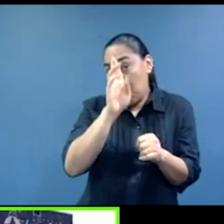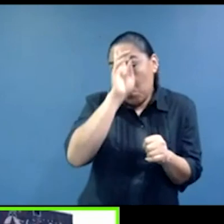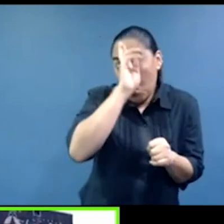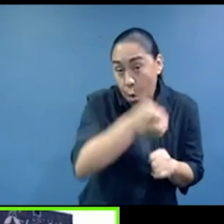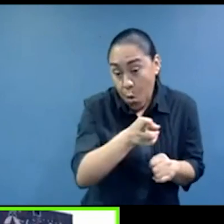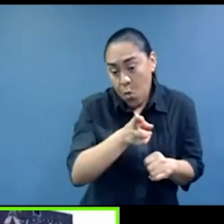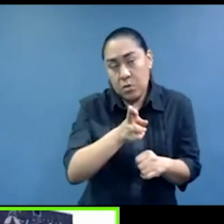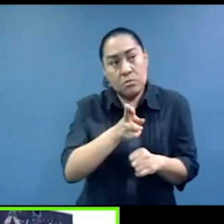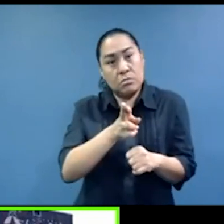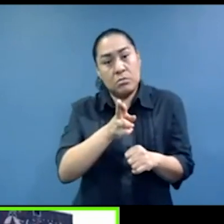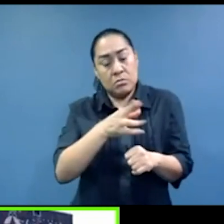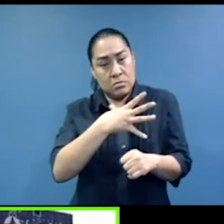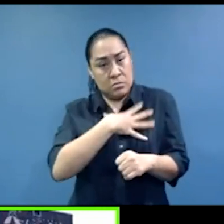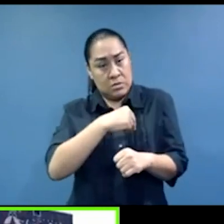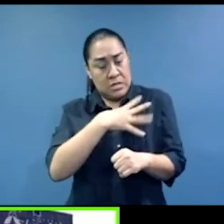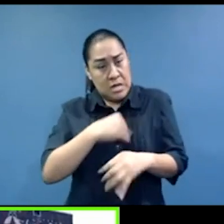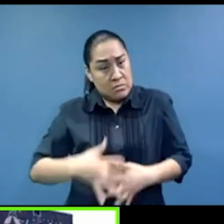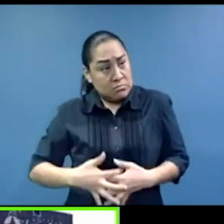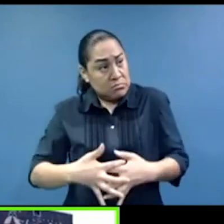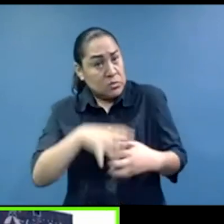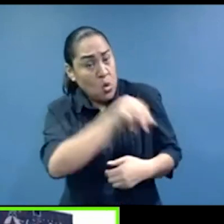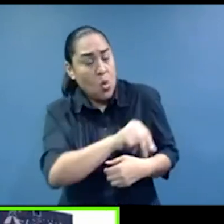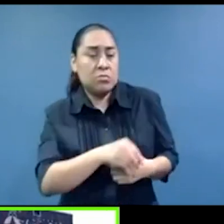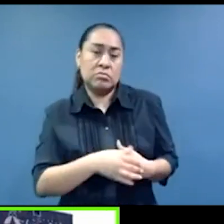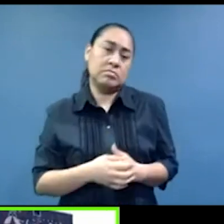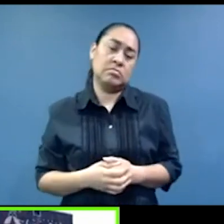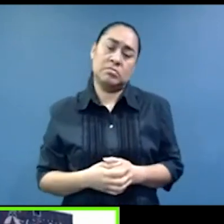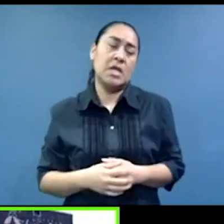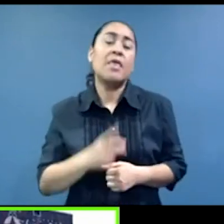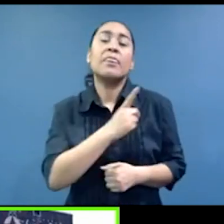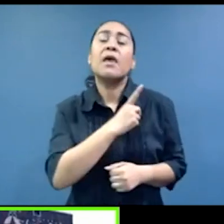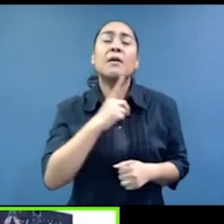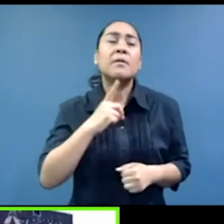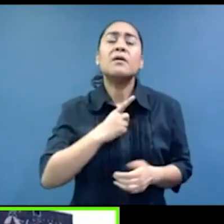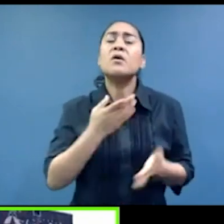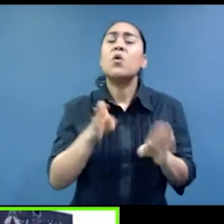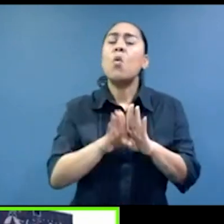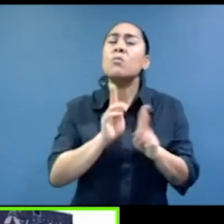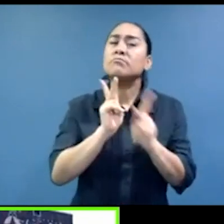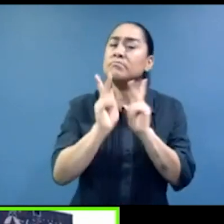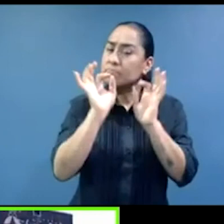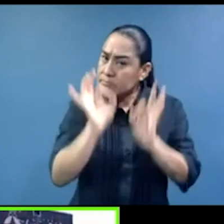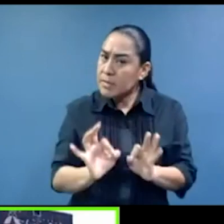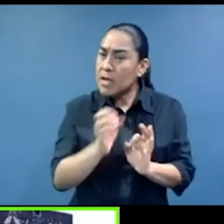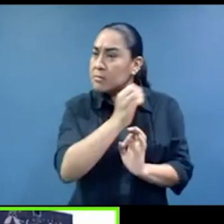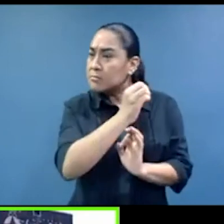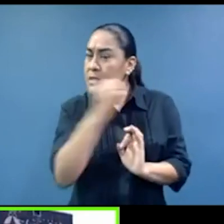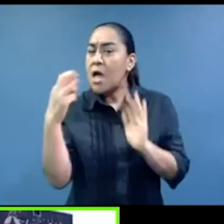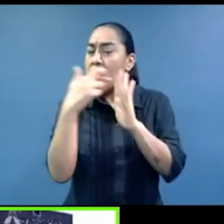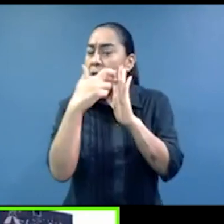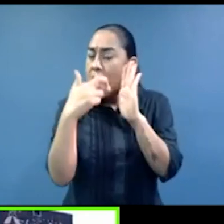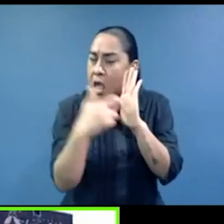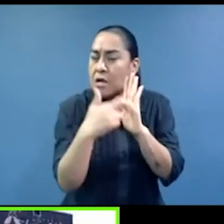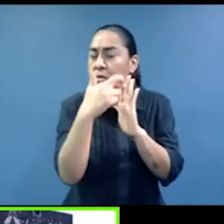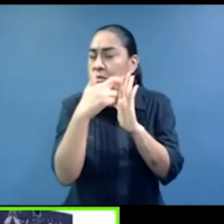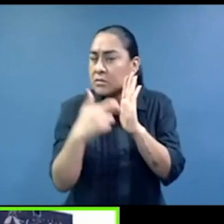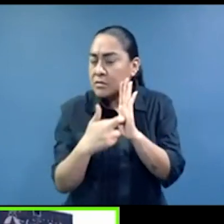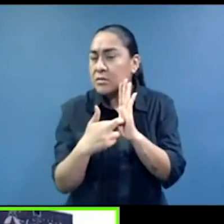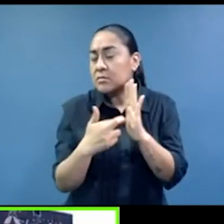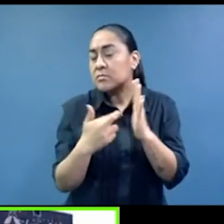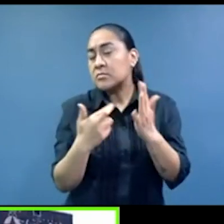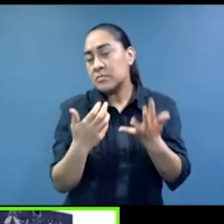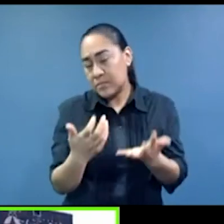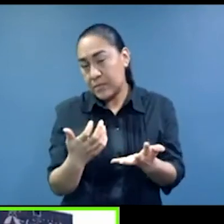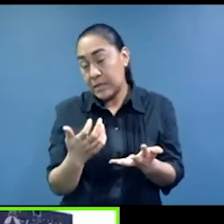por sustitución. Tenemos que hablar de una regulación integral donde precisamente